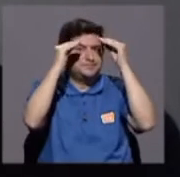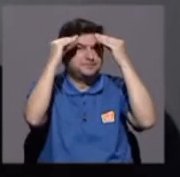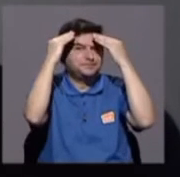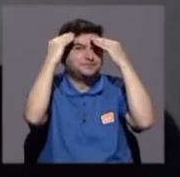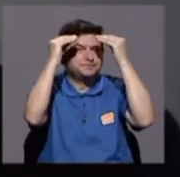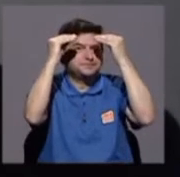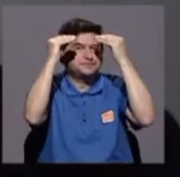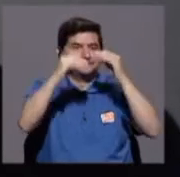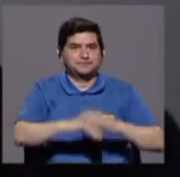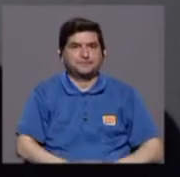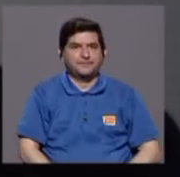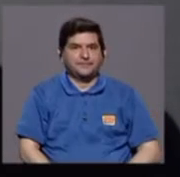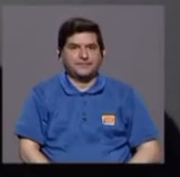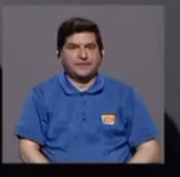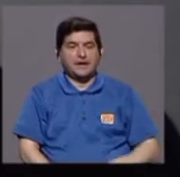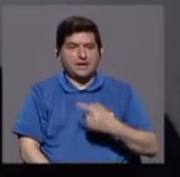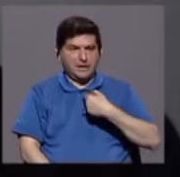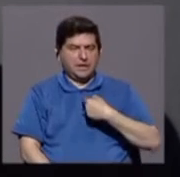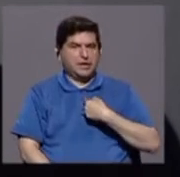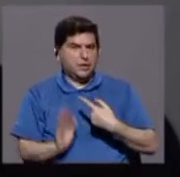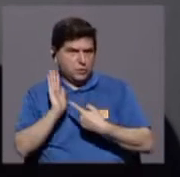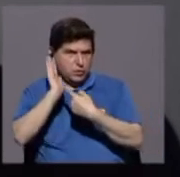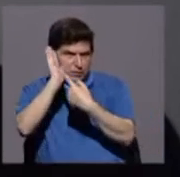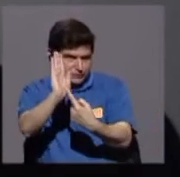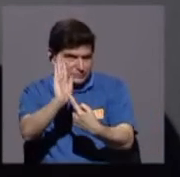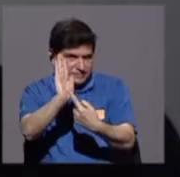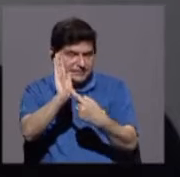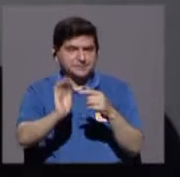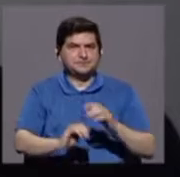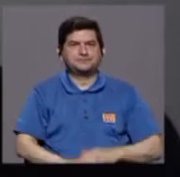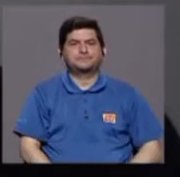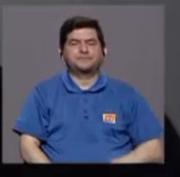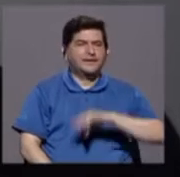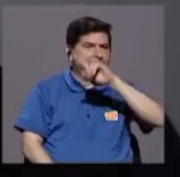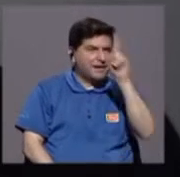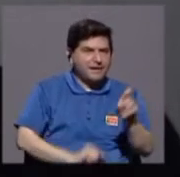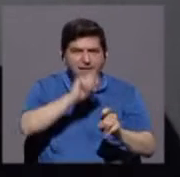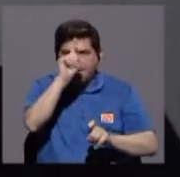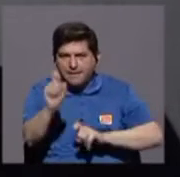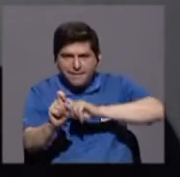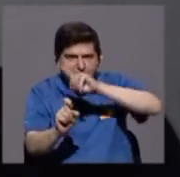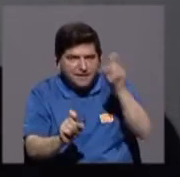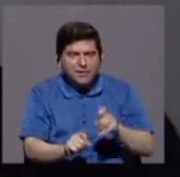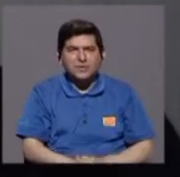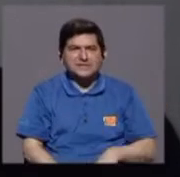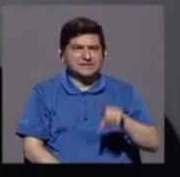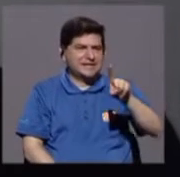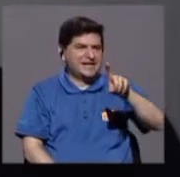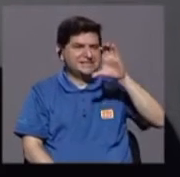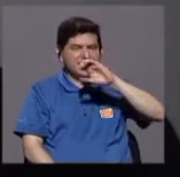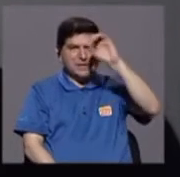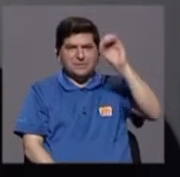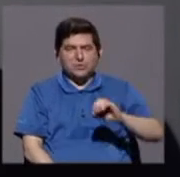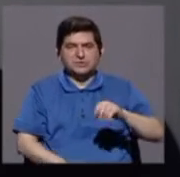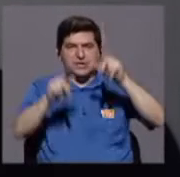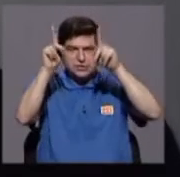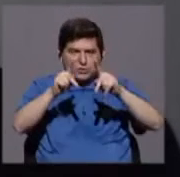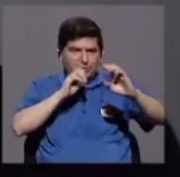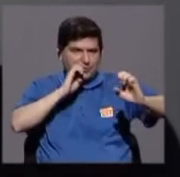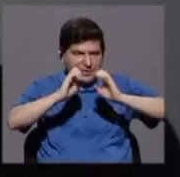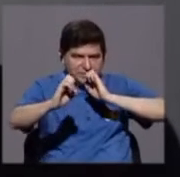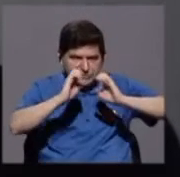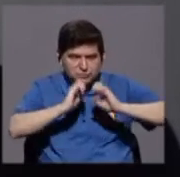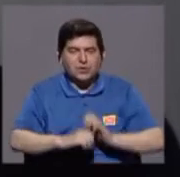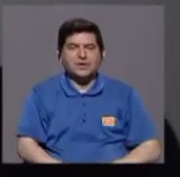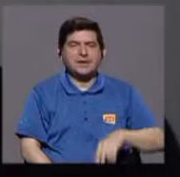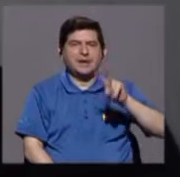que debemos rescatar, y es que en la encuesta del 100% de personas entrevistadas,